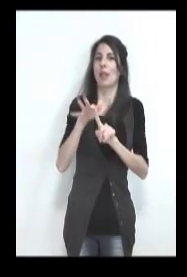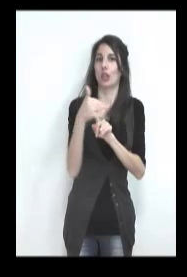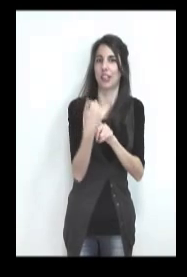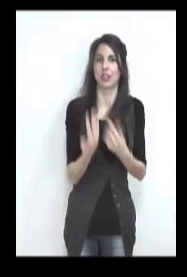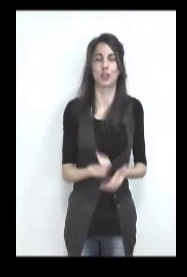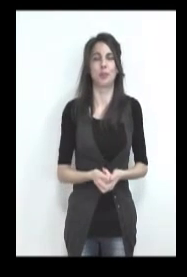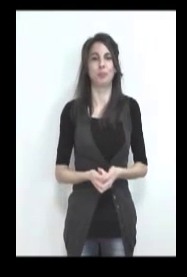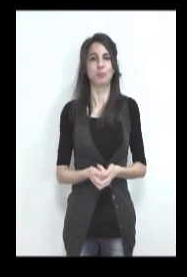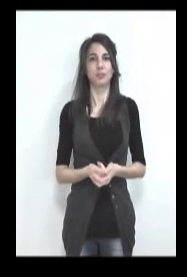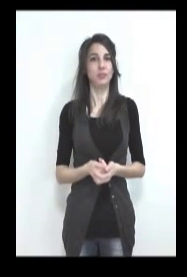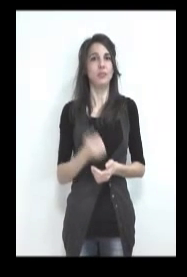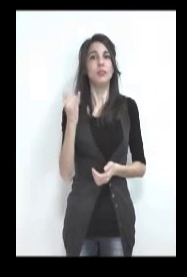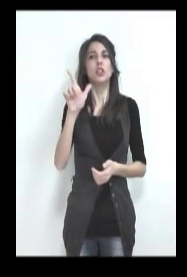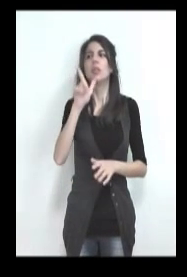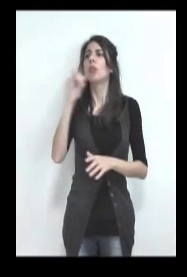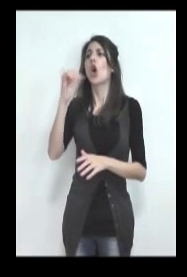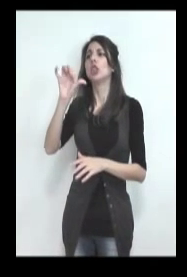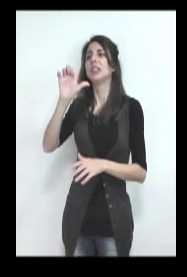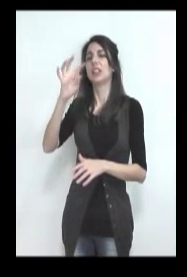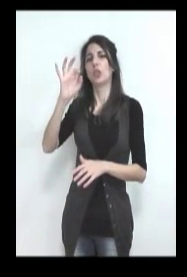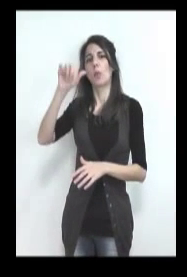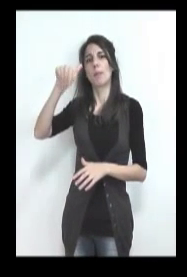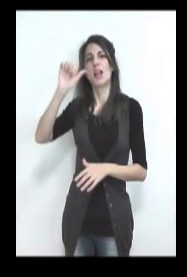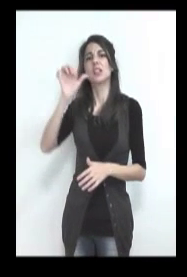Saldrá seguro. José Tomás.